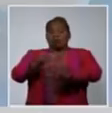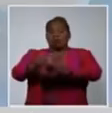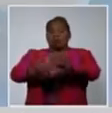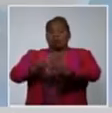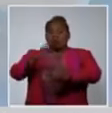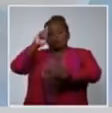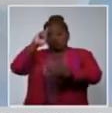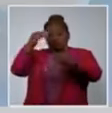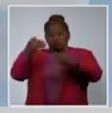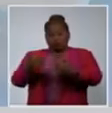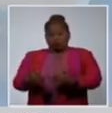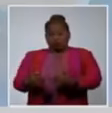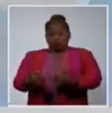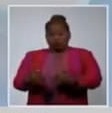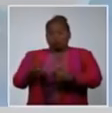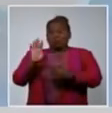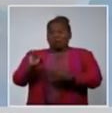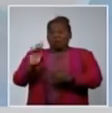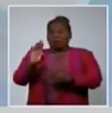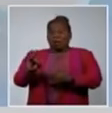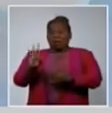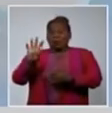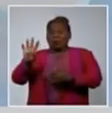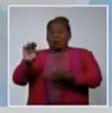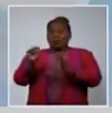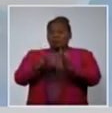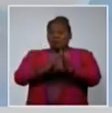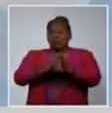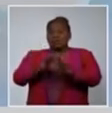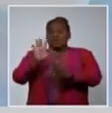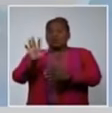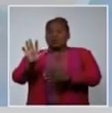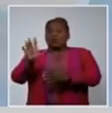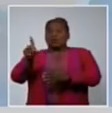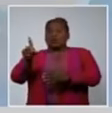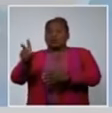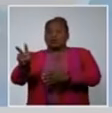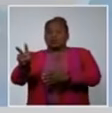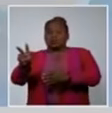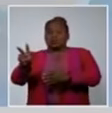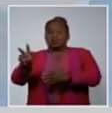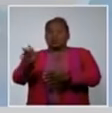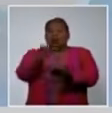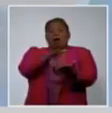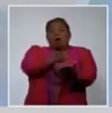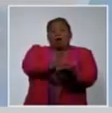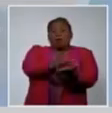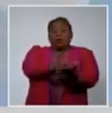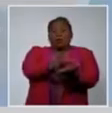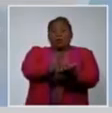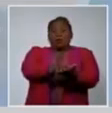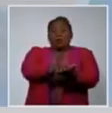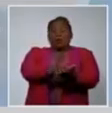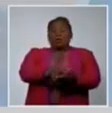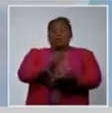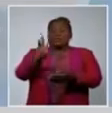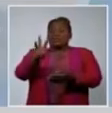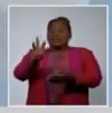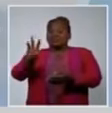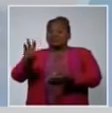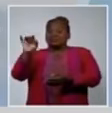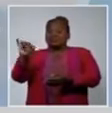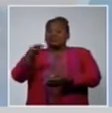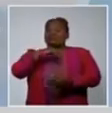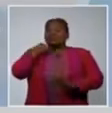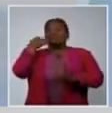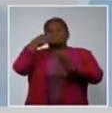hablando de 4.500 dos se acumulan un total de 336 fallecidos